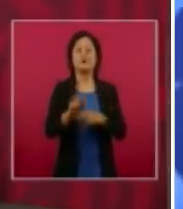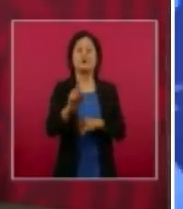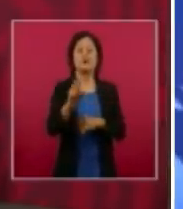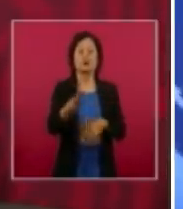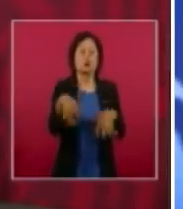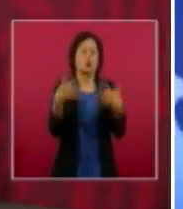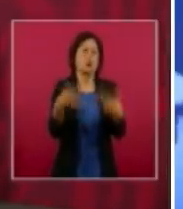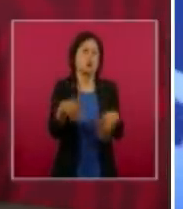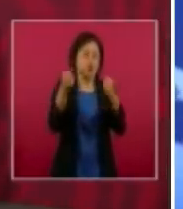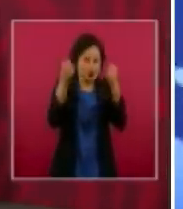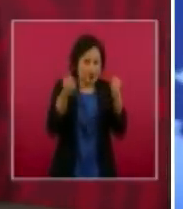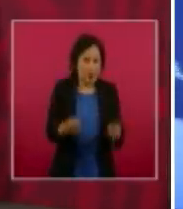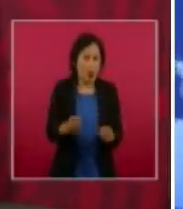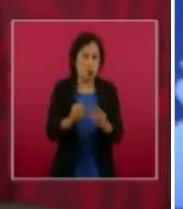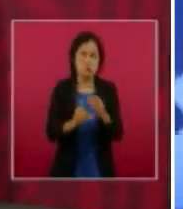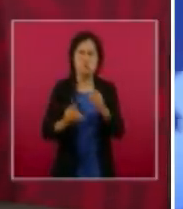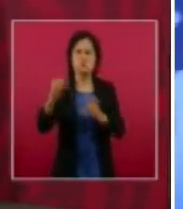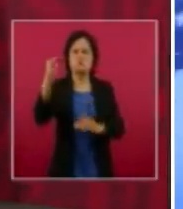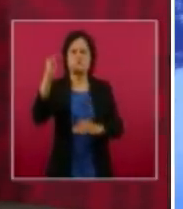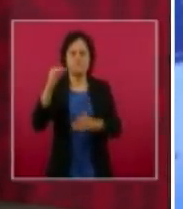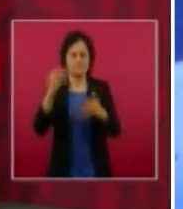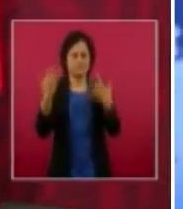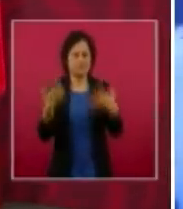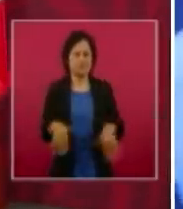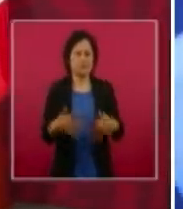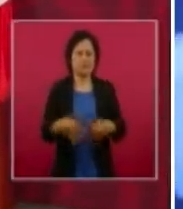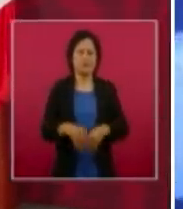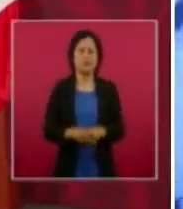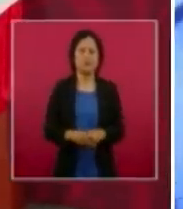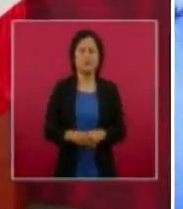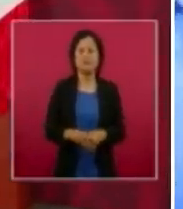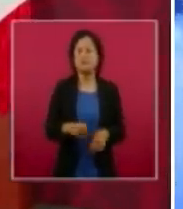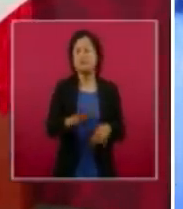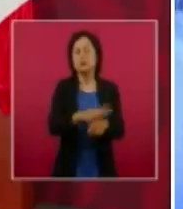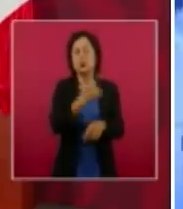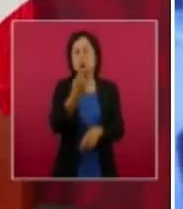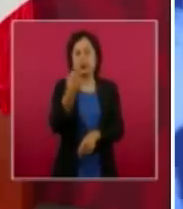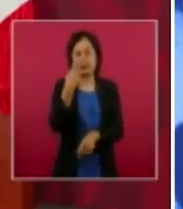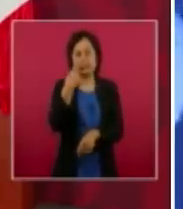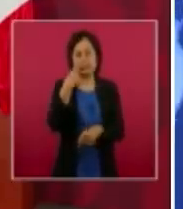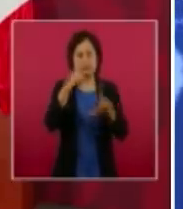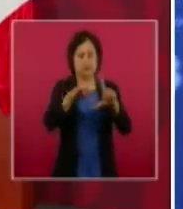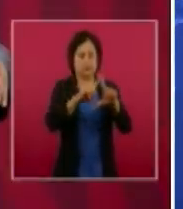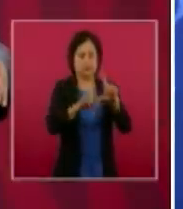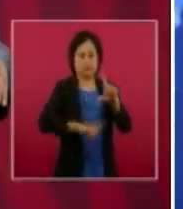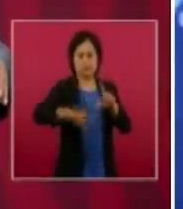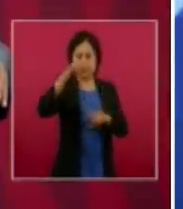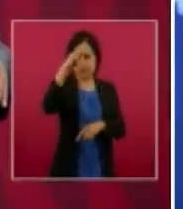son ceremonias, son reuniones. Pero también muchos mensajes, ¿no? Prácticas.